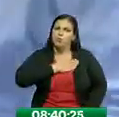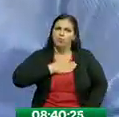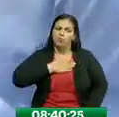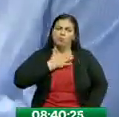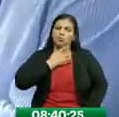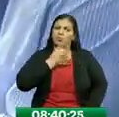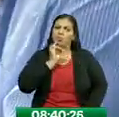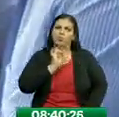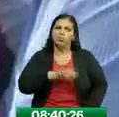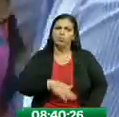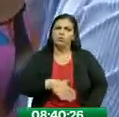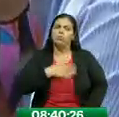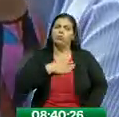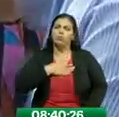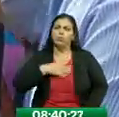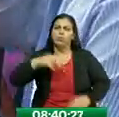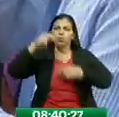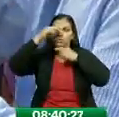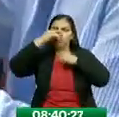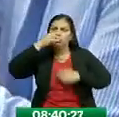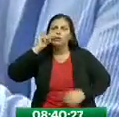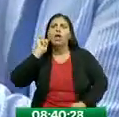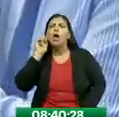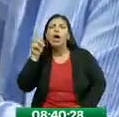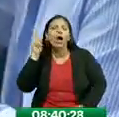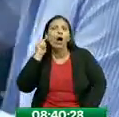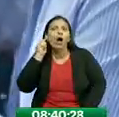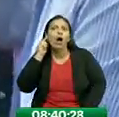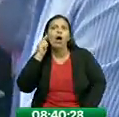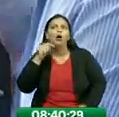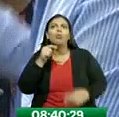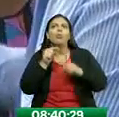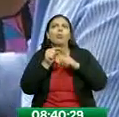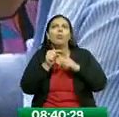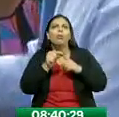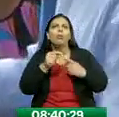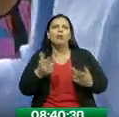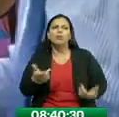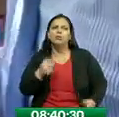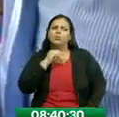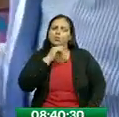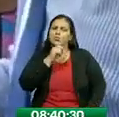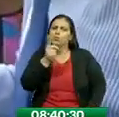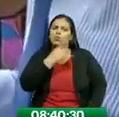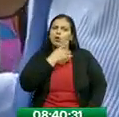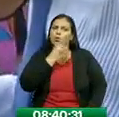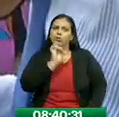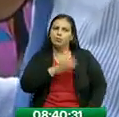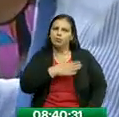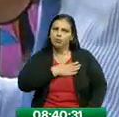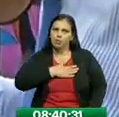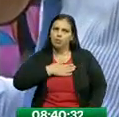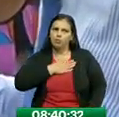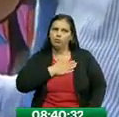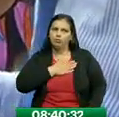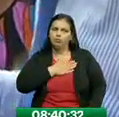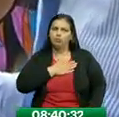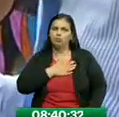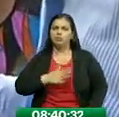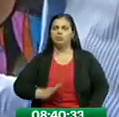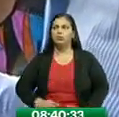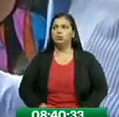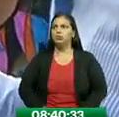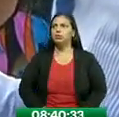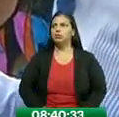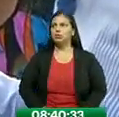es su malestar? Estamos en contra de este gobierno que ya nos tienen hasta aquí. Nos están atracando el bolsillo